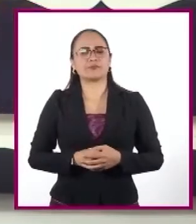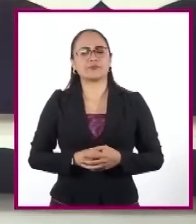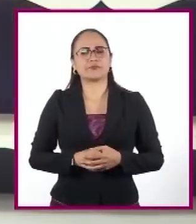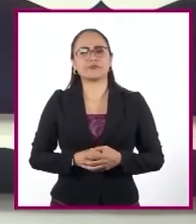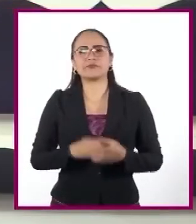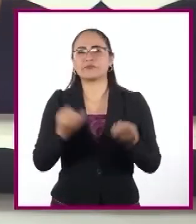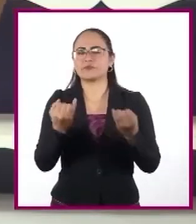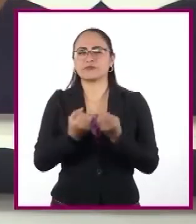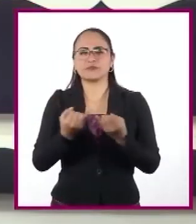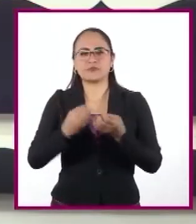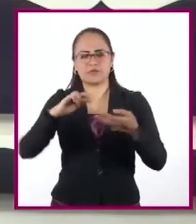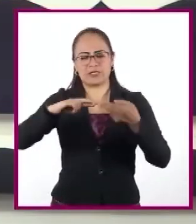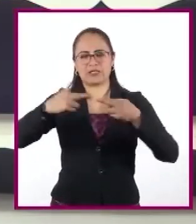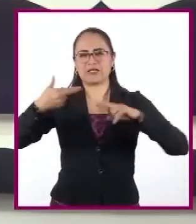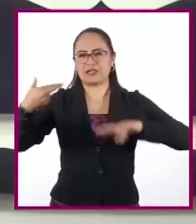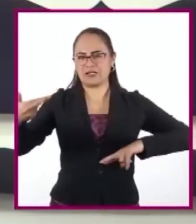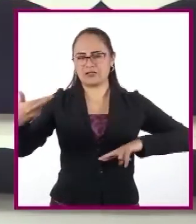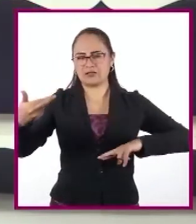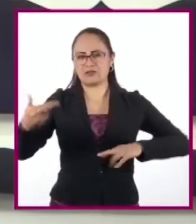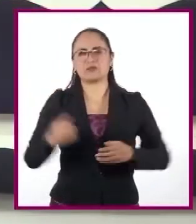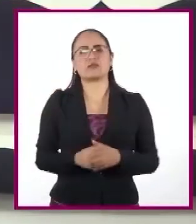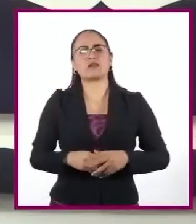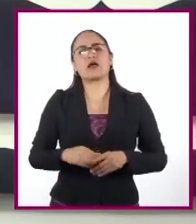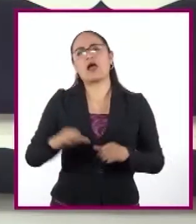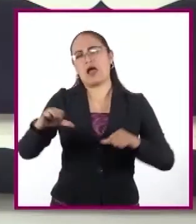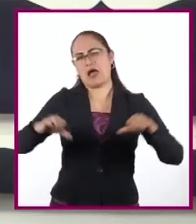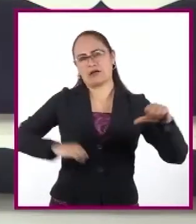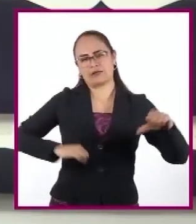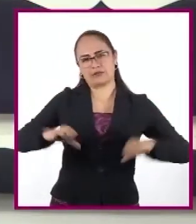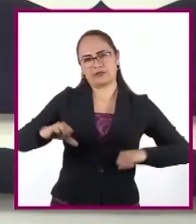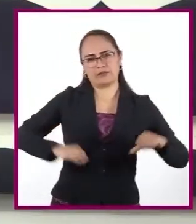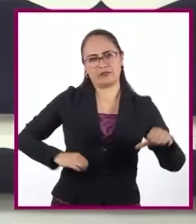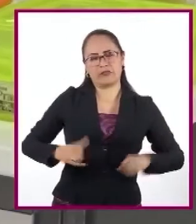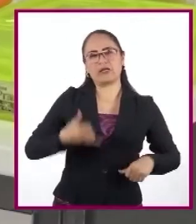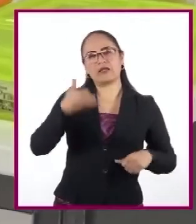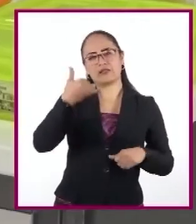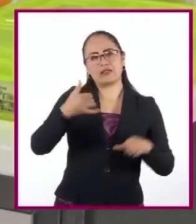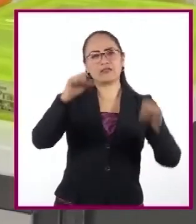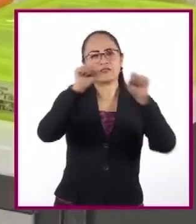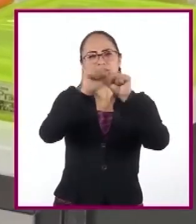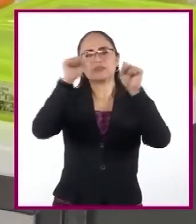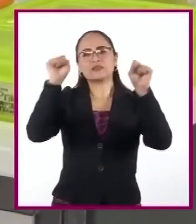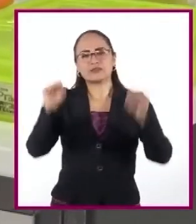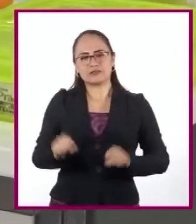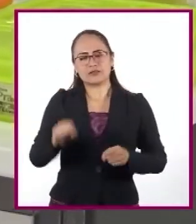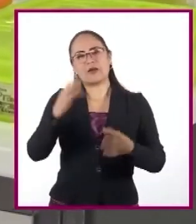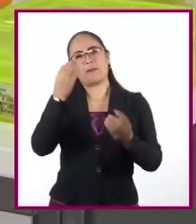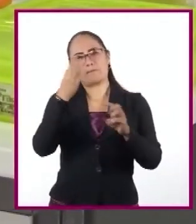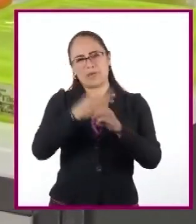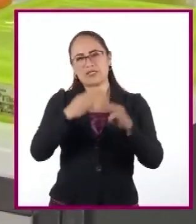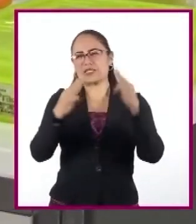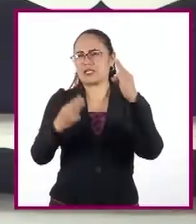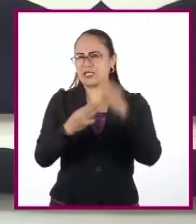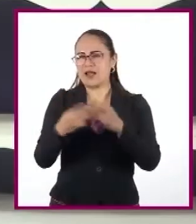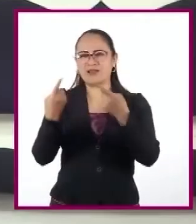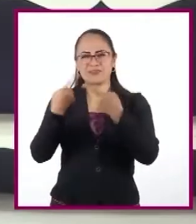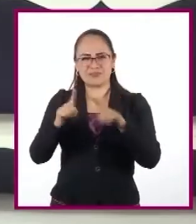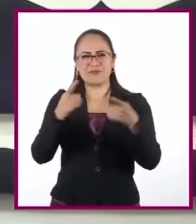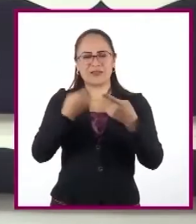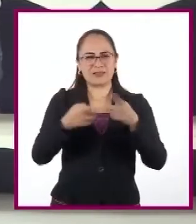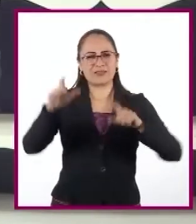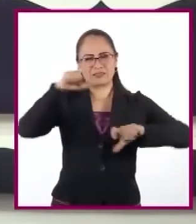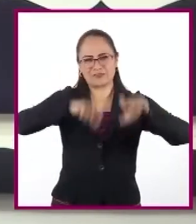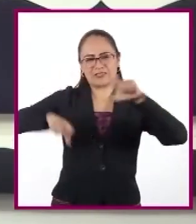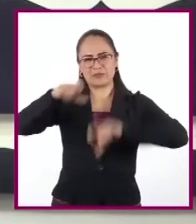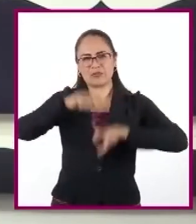relación existe entre la actividad que se ha planteado y el sistema de clasificación de los elementos químicos. Vamos a